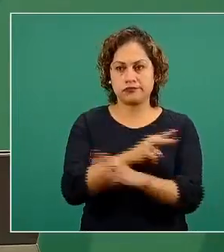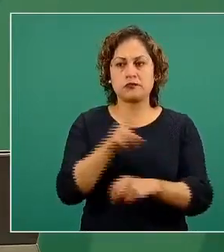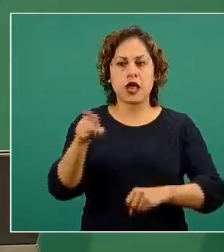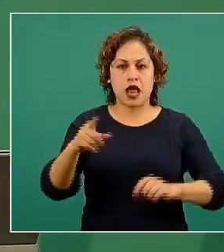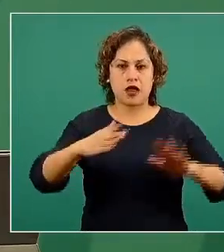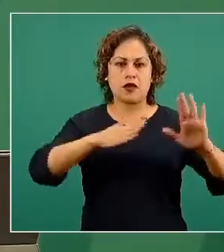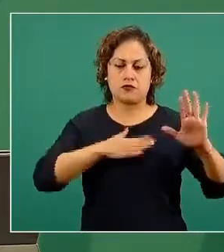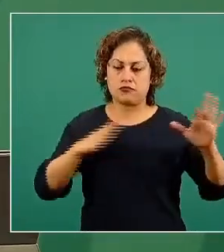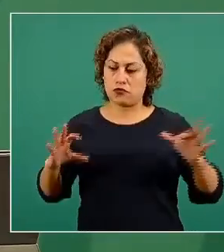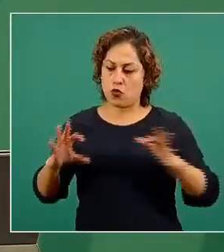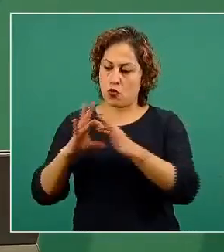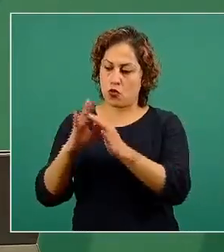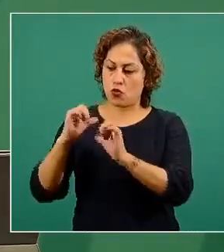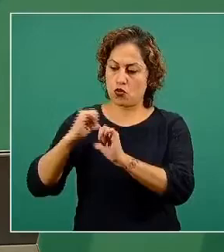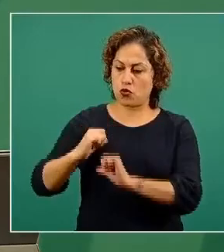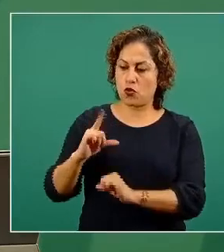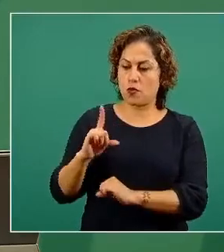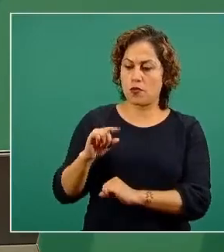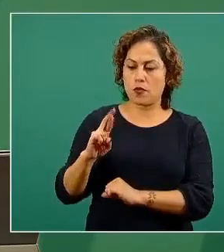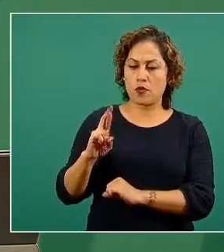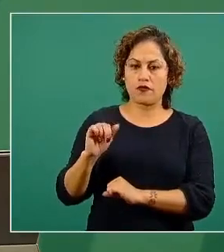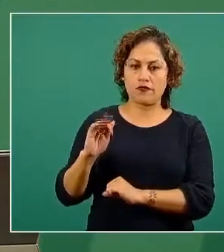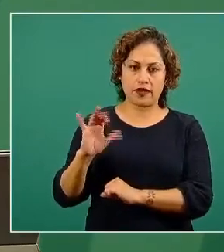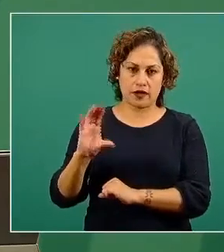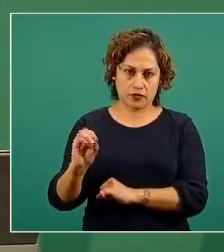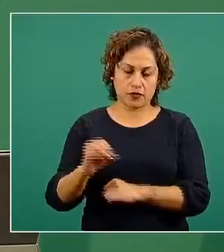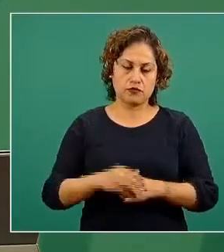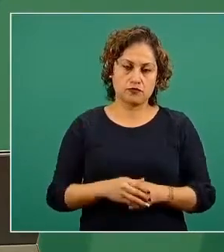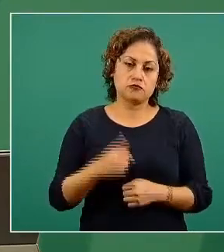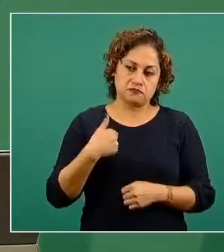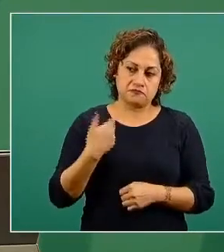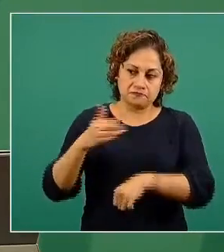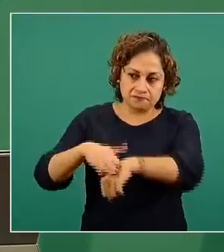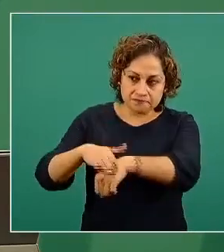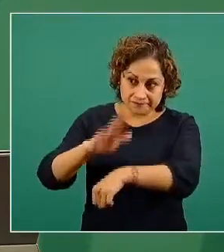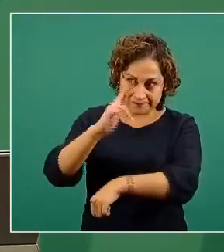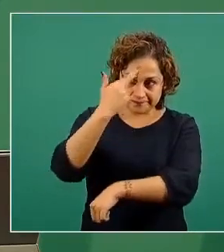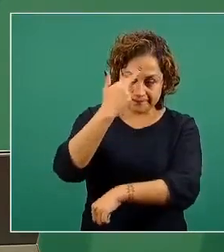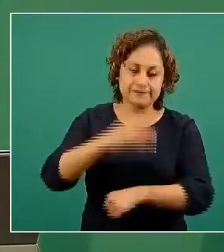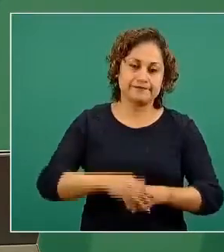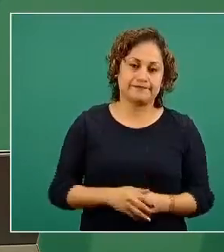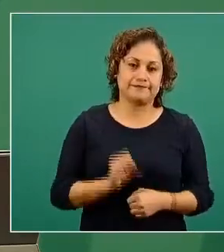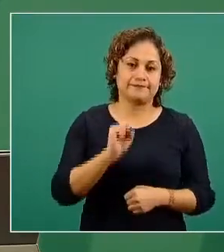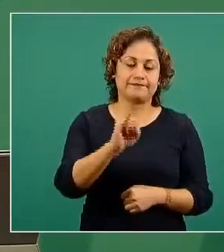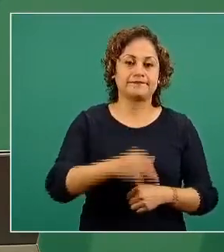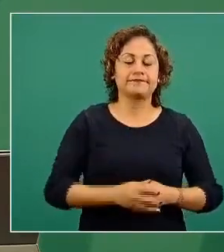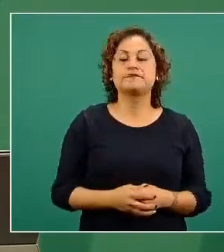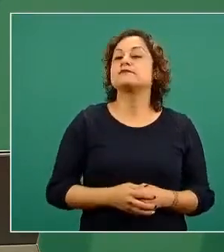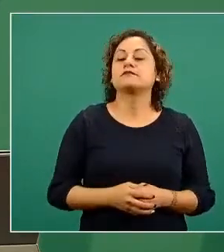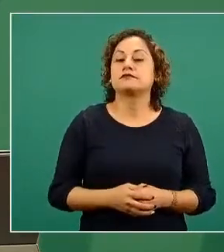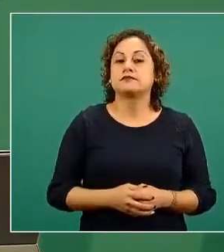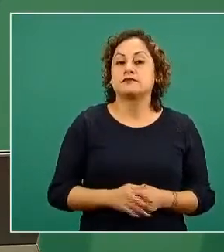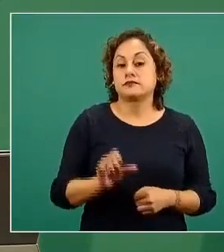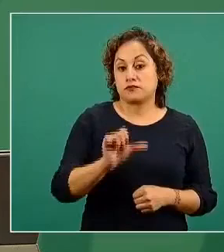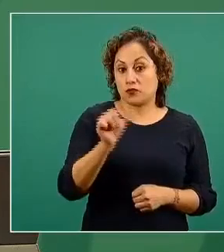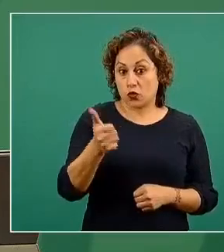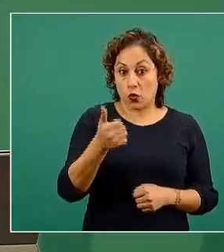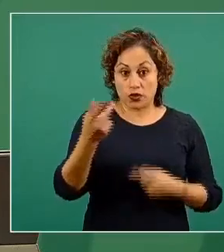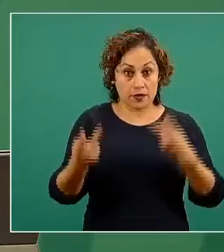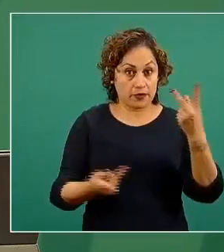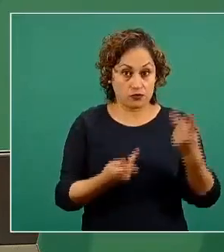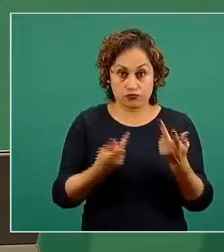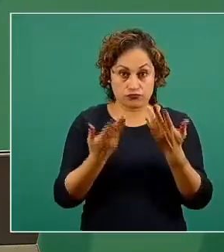la Procuraduría. Entonces le voy a recordar. No sé si no hay ninguna otra